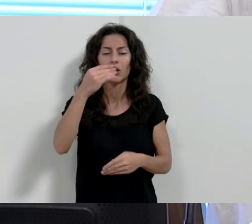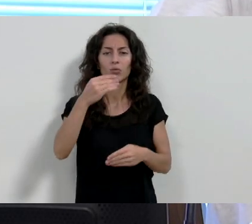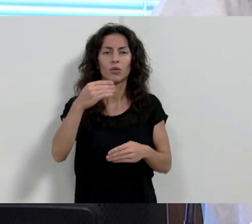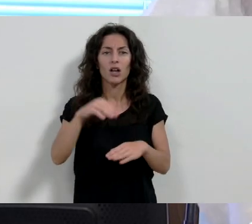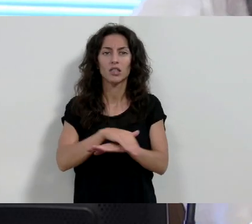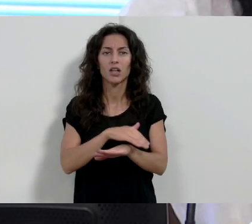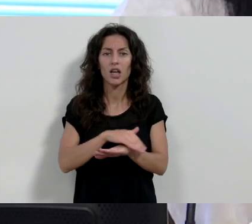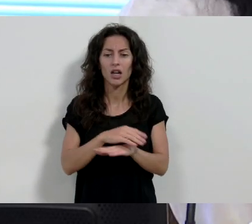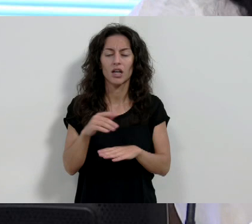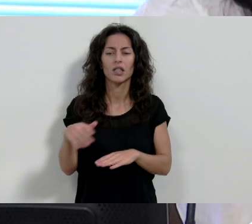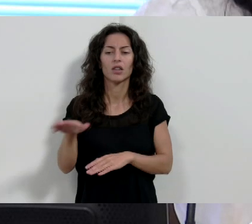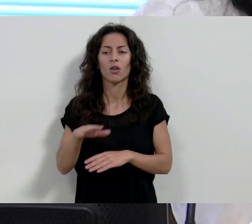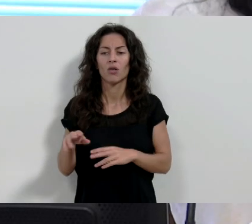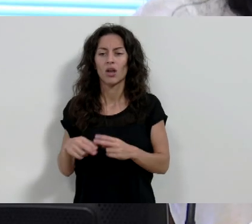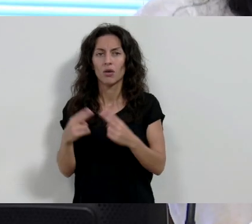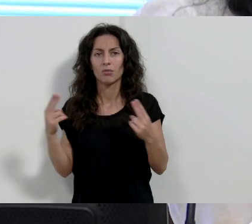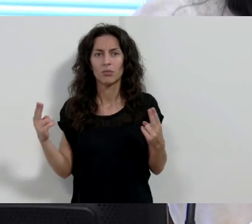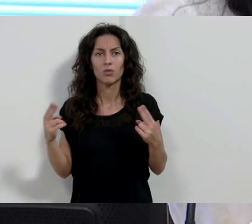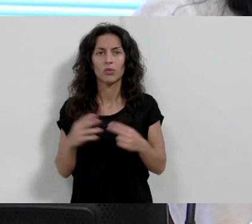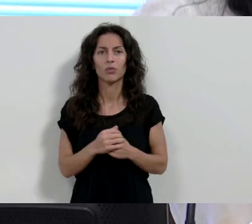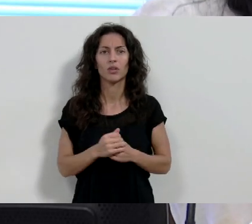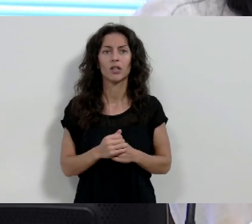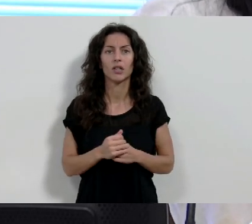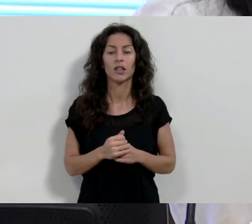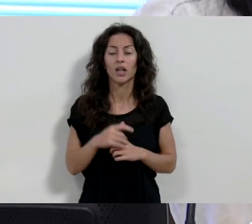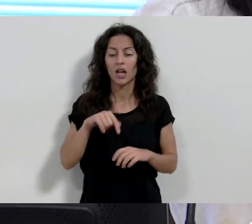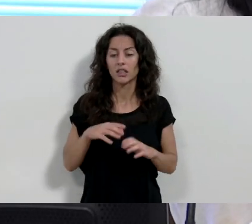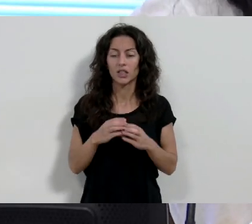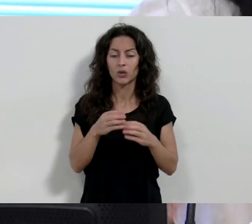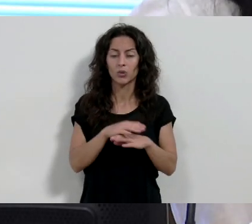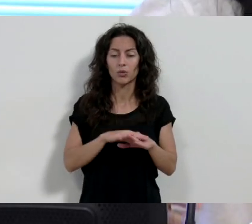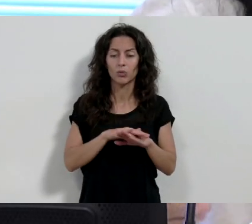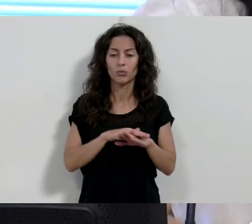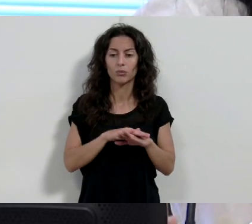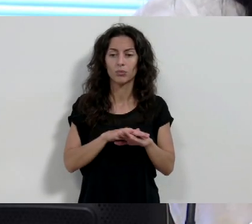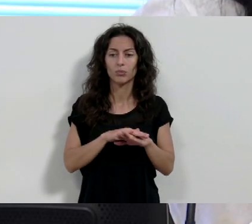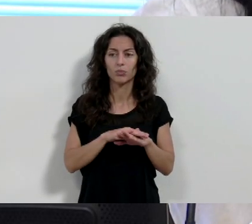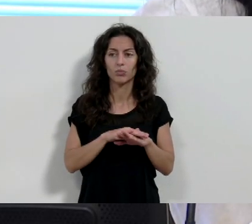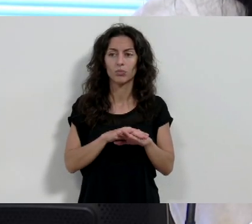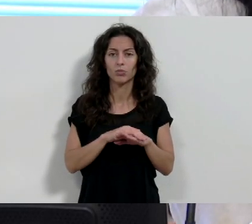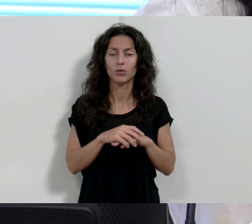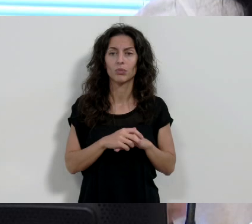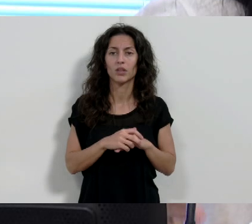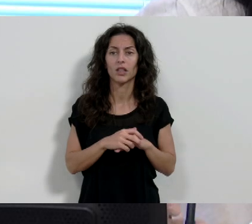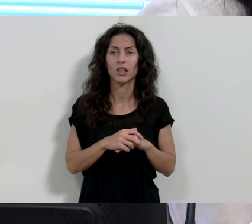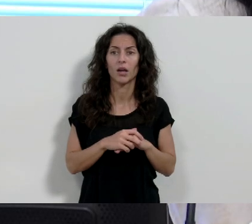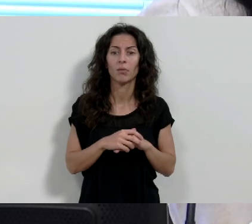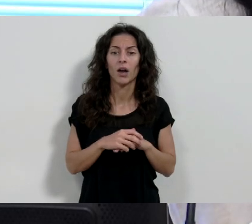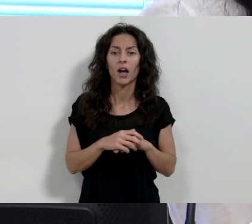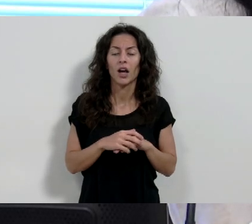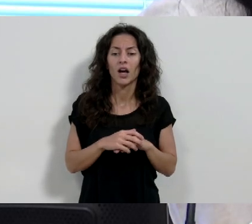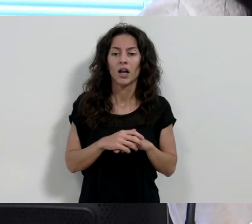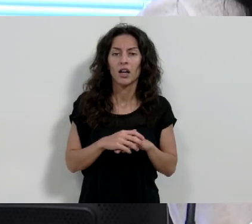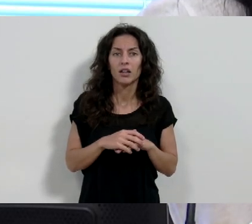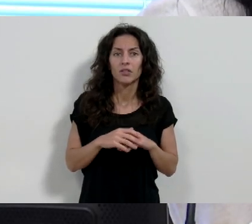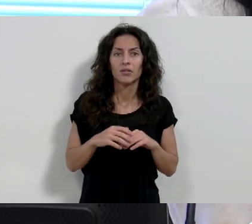hace demasiado tiempo trajo una moción para que se pintara un mural precisamente en el espacio que usted ha mencionado del callejón del Centro